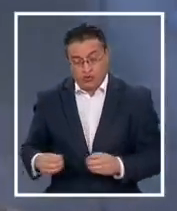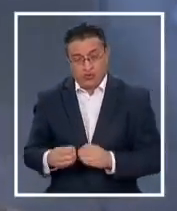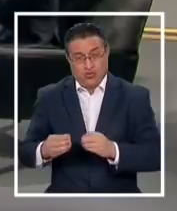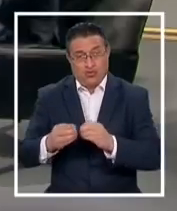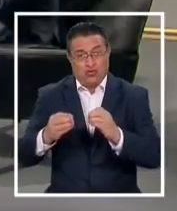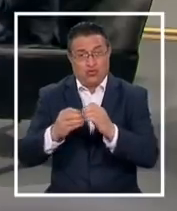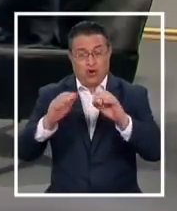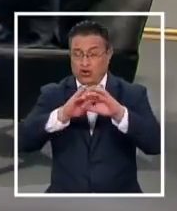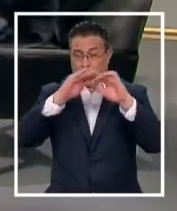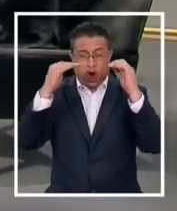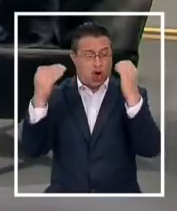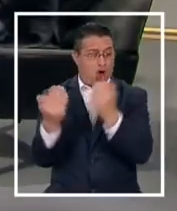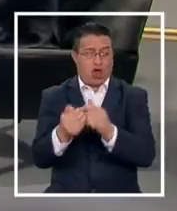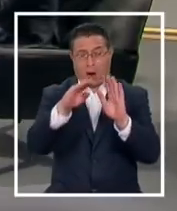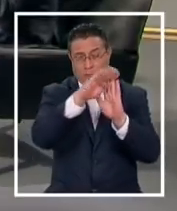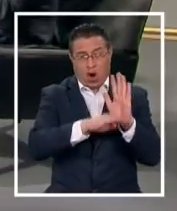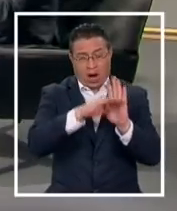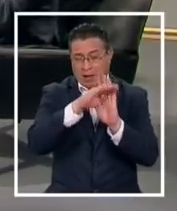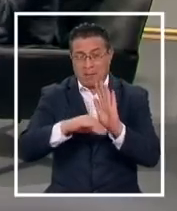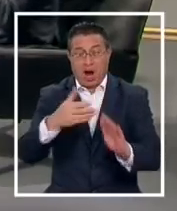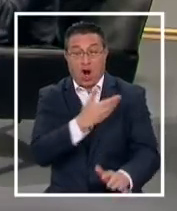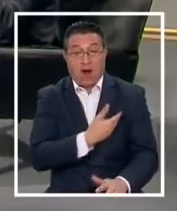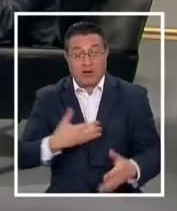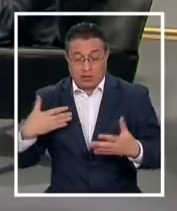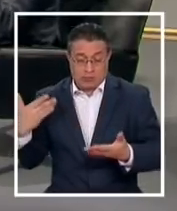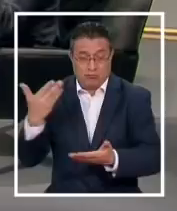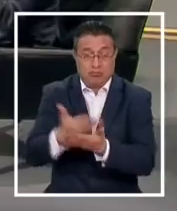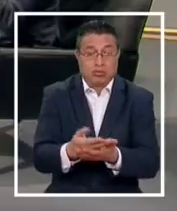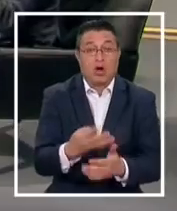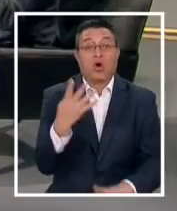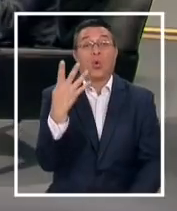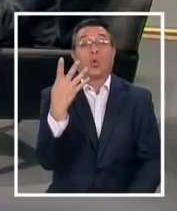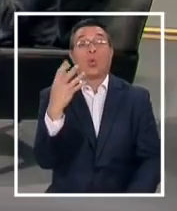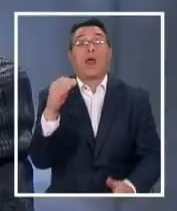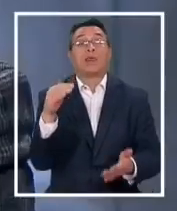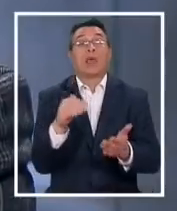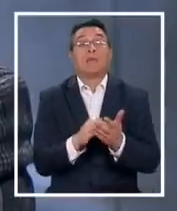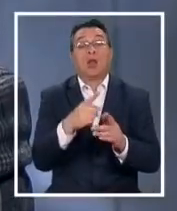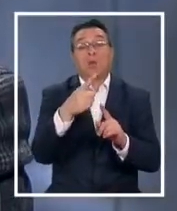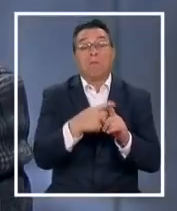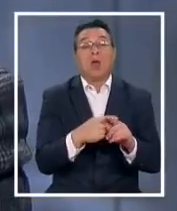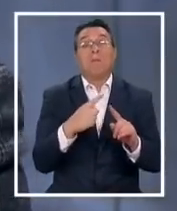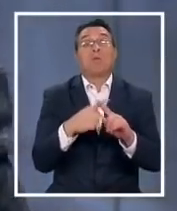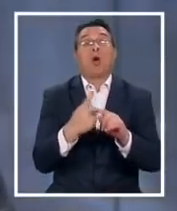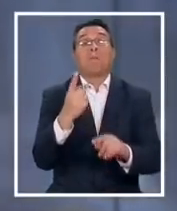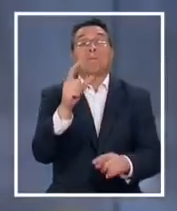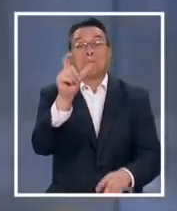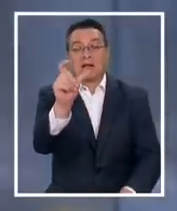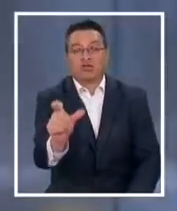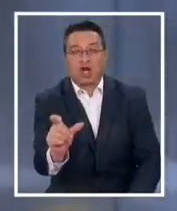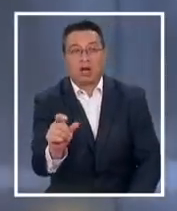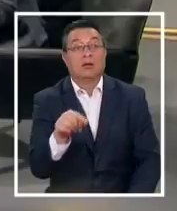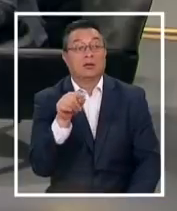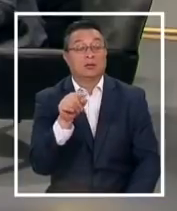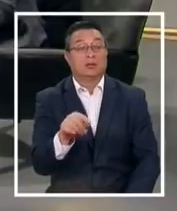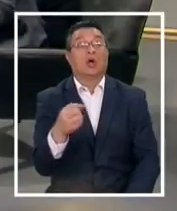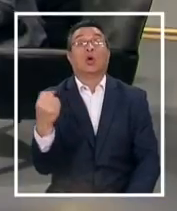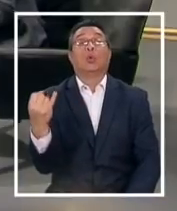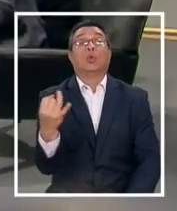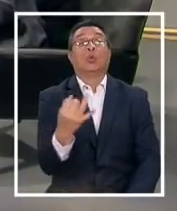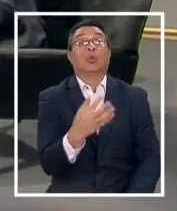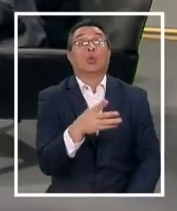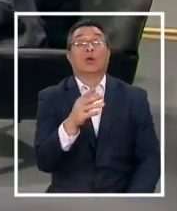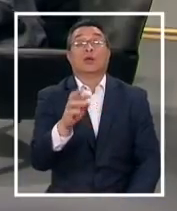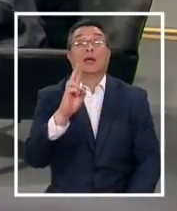los programas del gobierno, todos, da 40 lucas promedio mensual por persona. Y yo les he dicho aquí, ¿cuánta gente está en